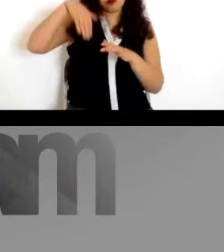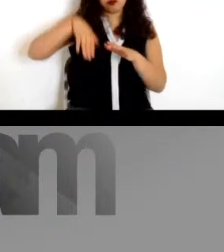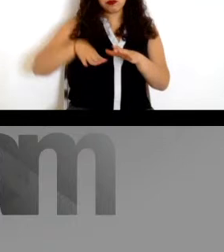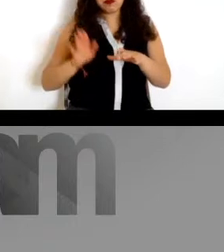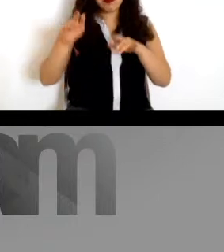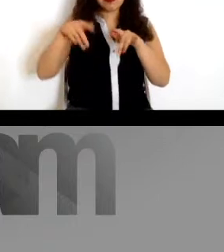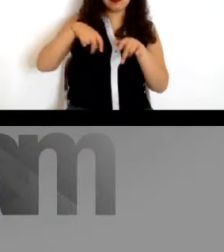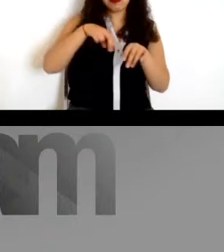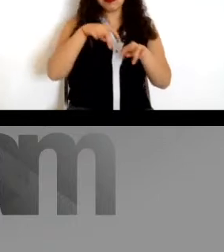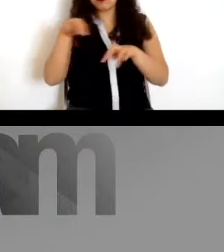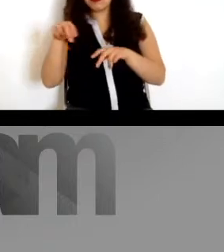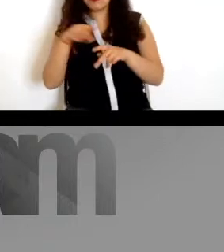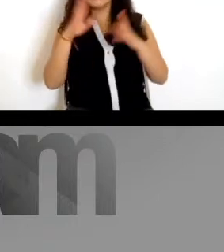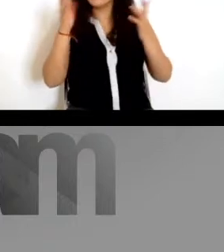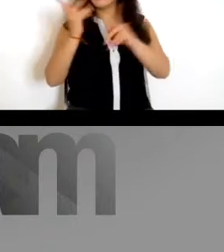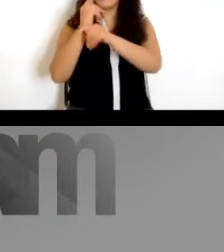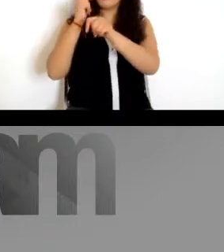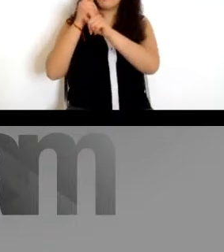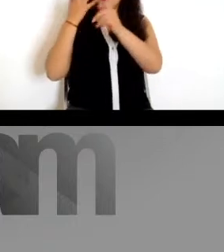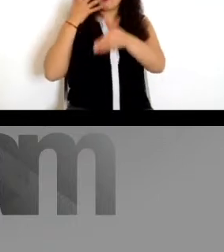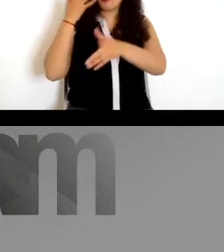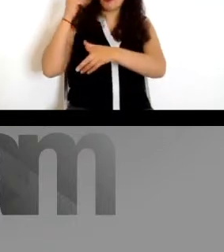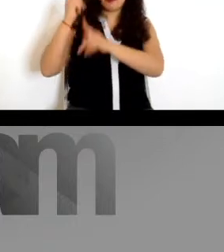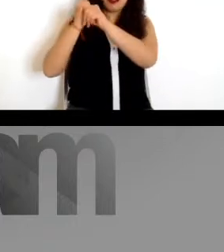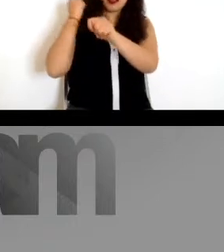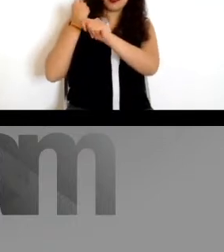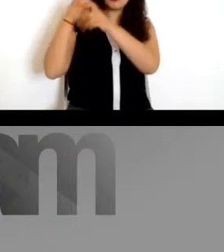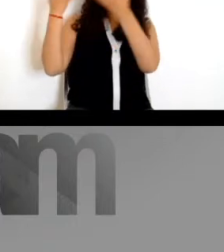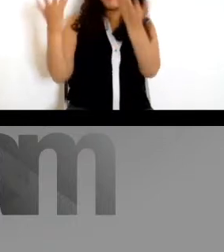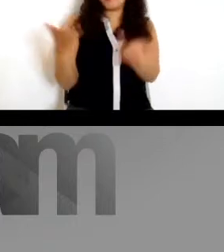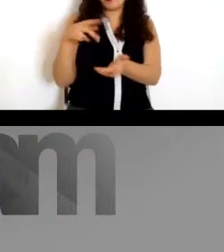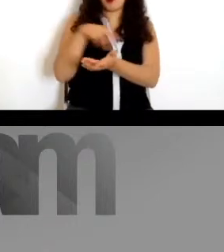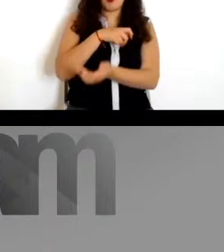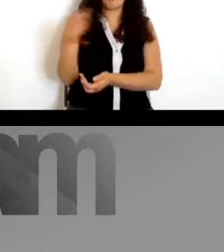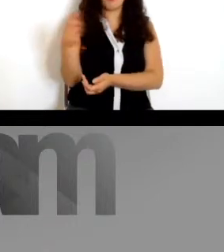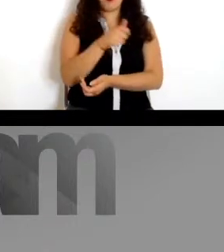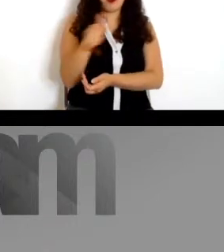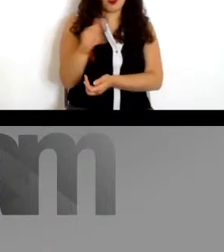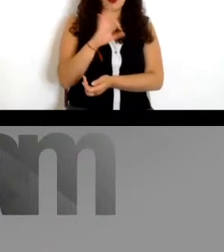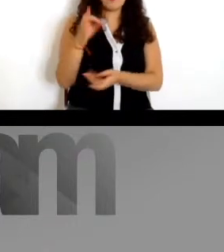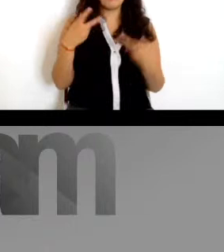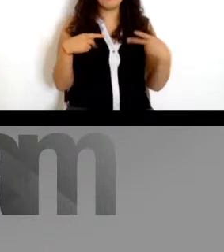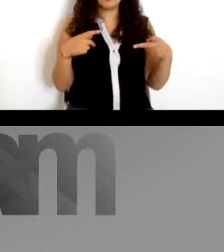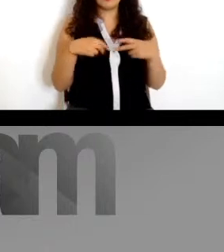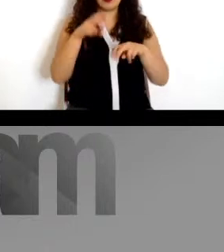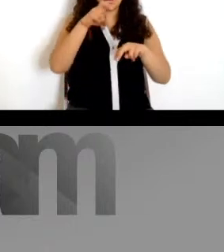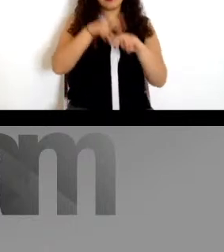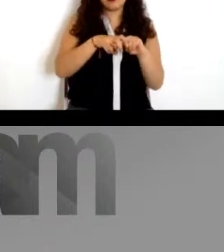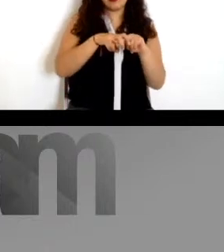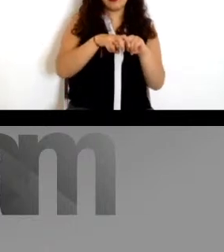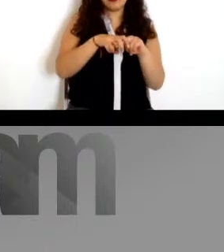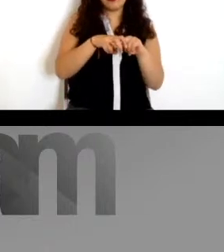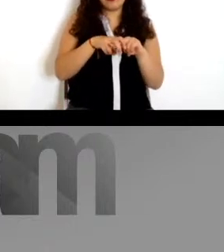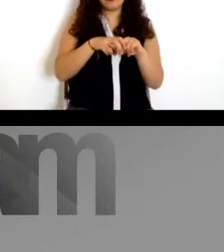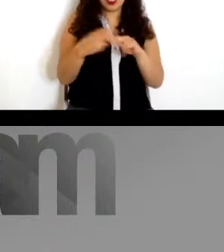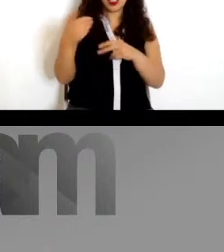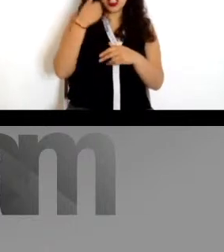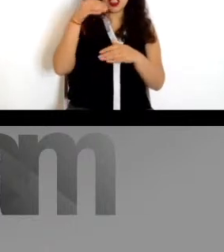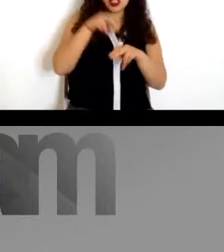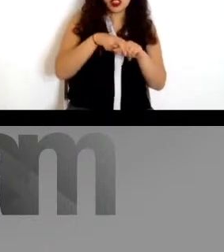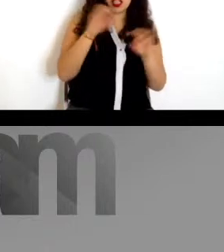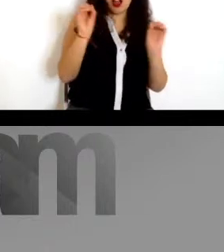enfrentamos al transporte público con gente que a lo mejor no cede los asientos. Entonces eso, trasladado a una